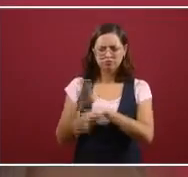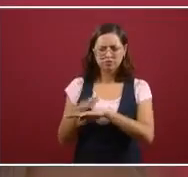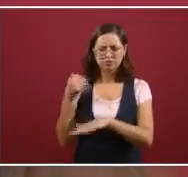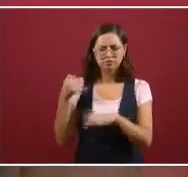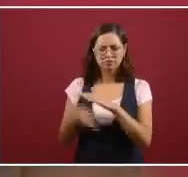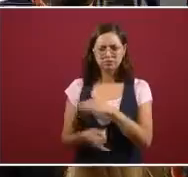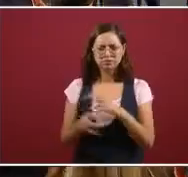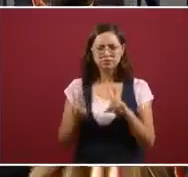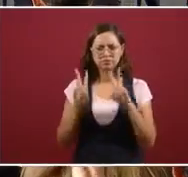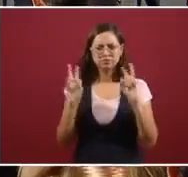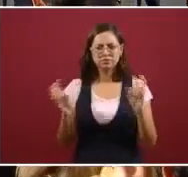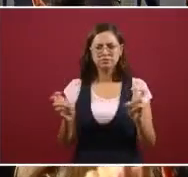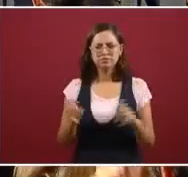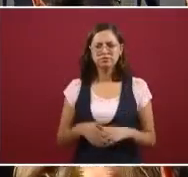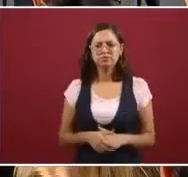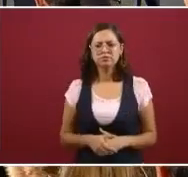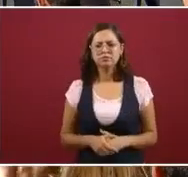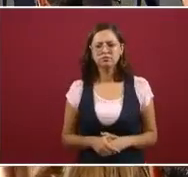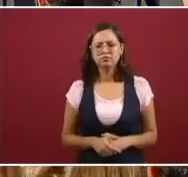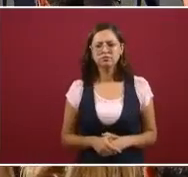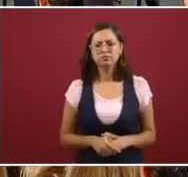tema.